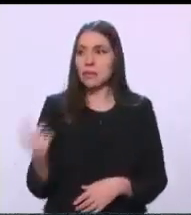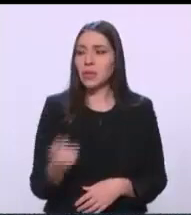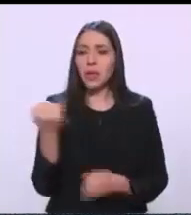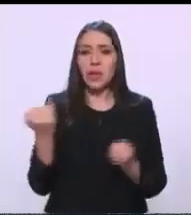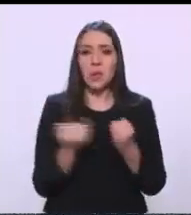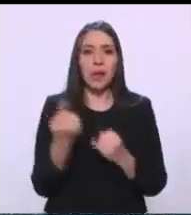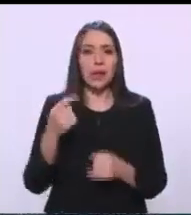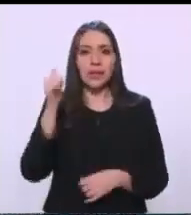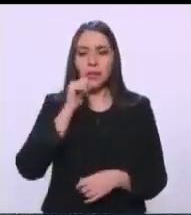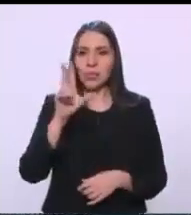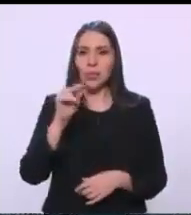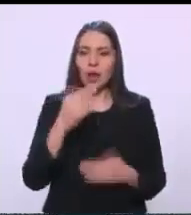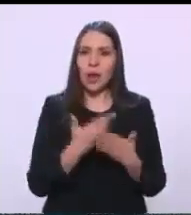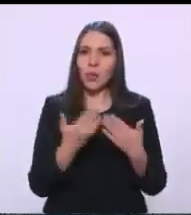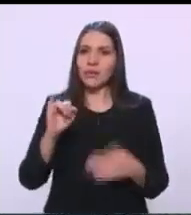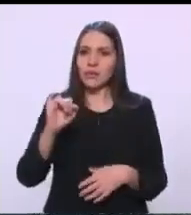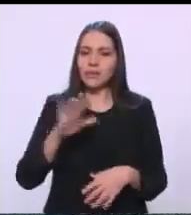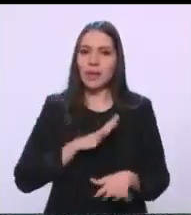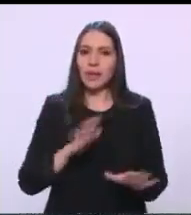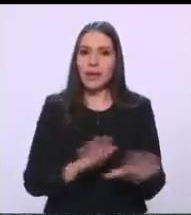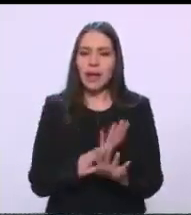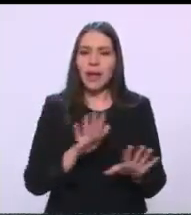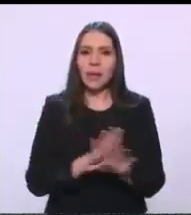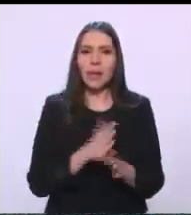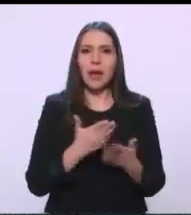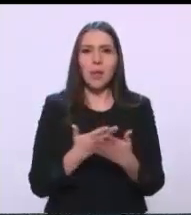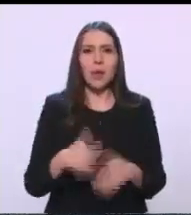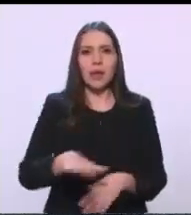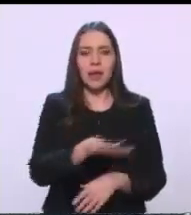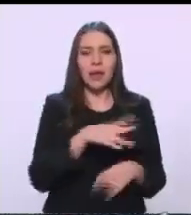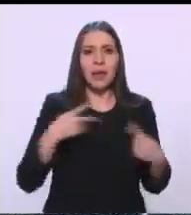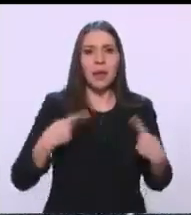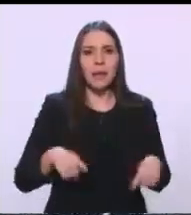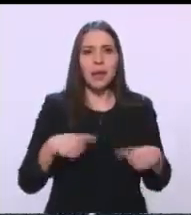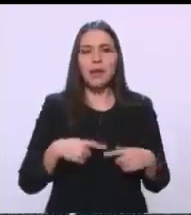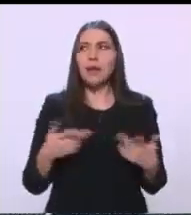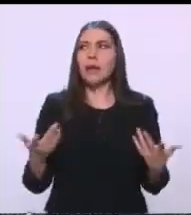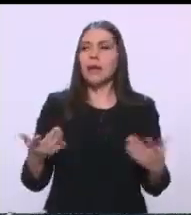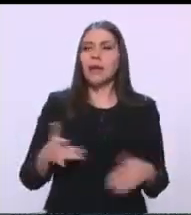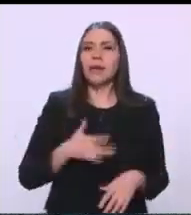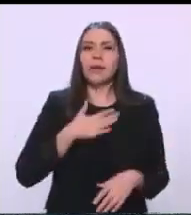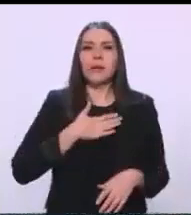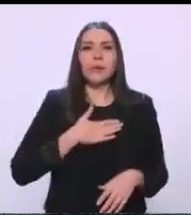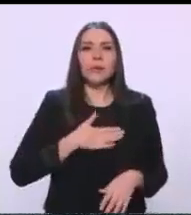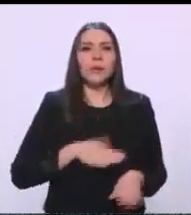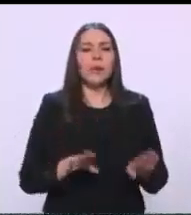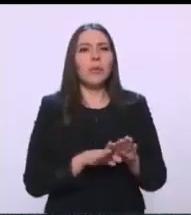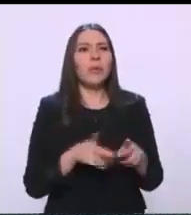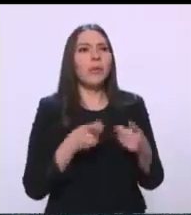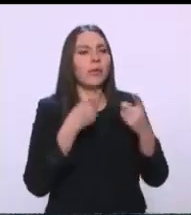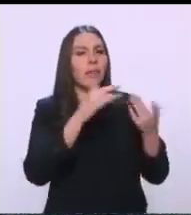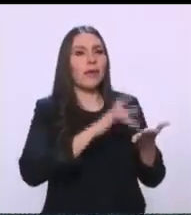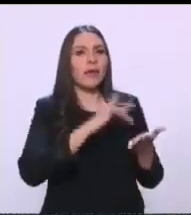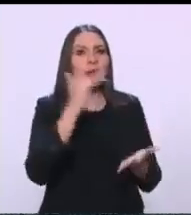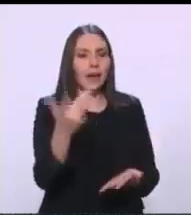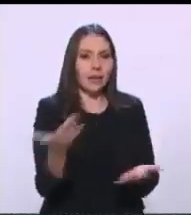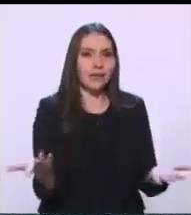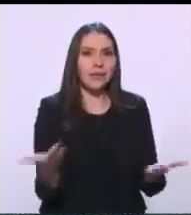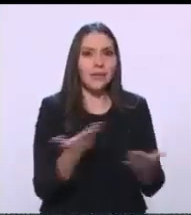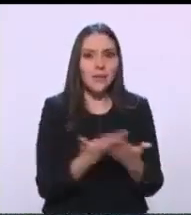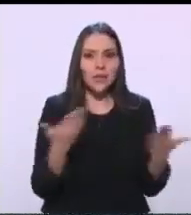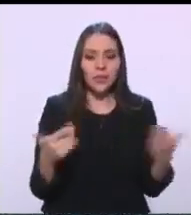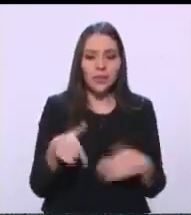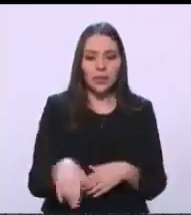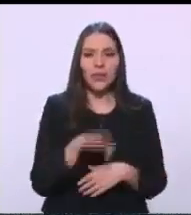está invirtiendo. Y eso lo está agradeciendo la población, sobre todo en momentos como la pandemia, que son momentos de emergencia, momentos en los que la gente